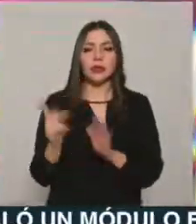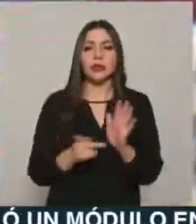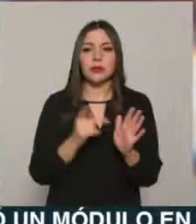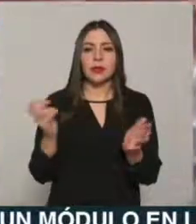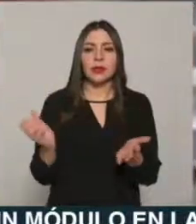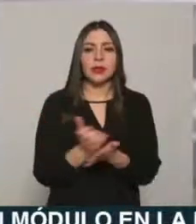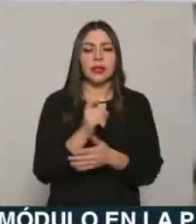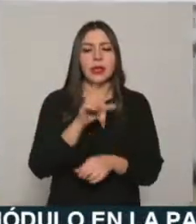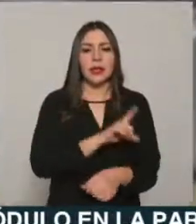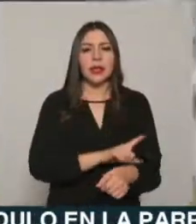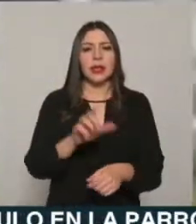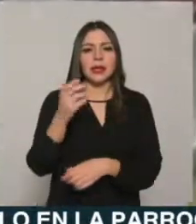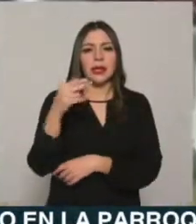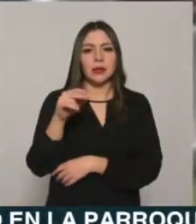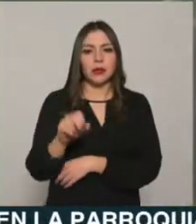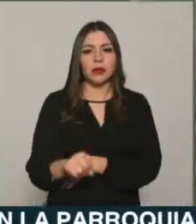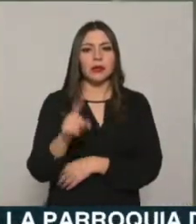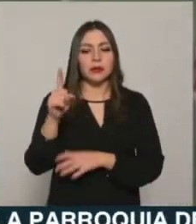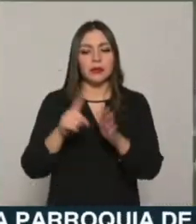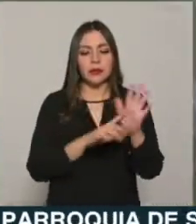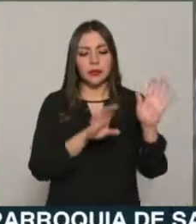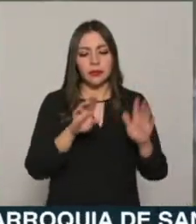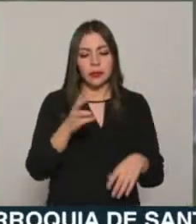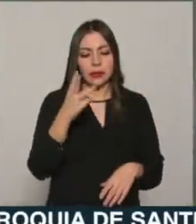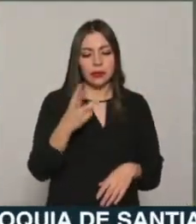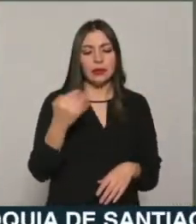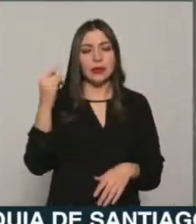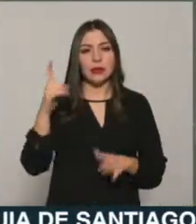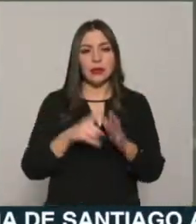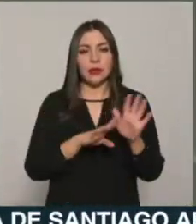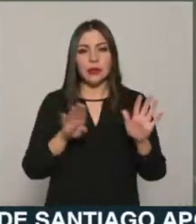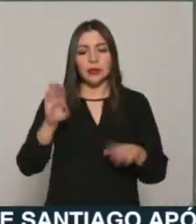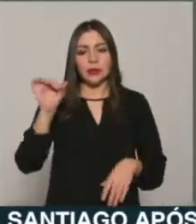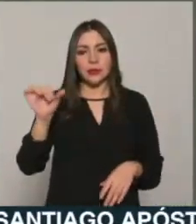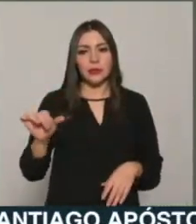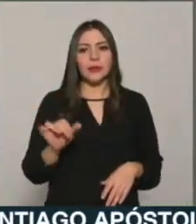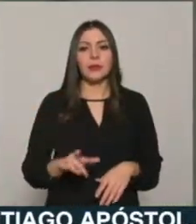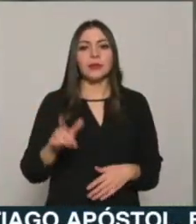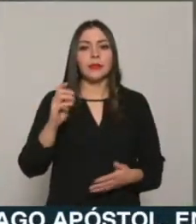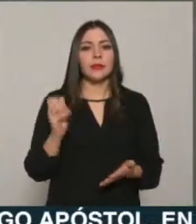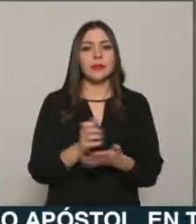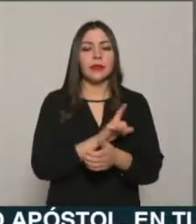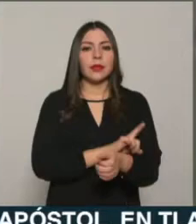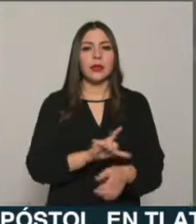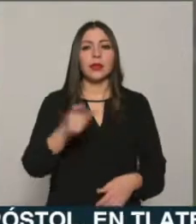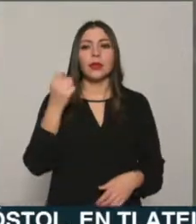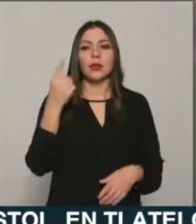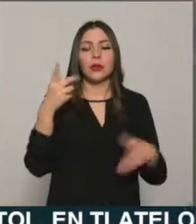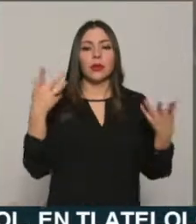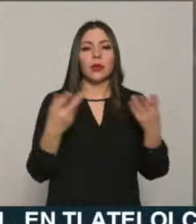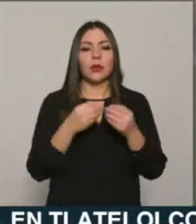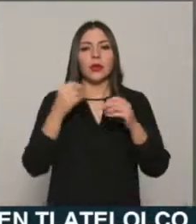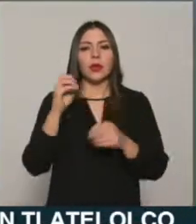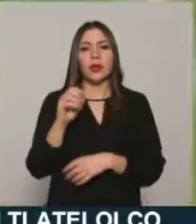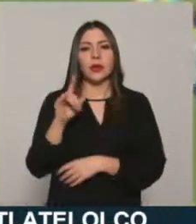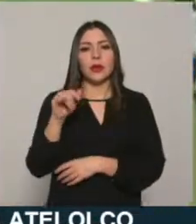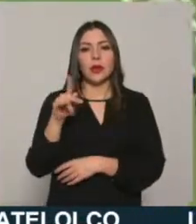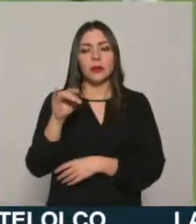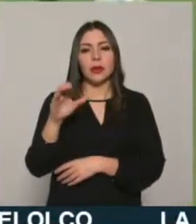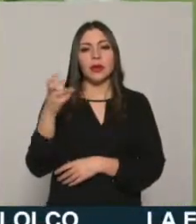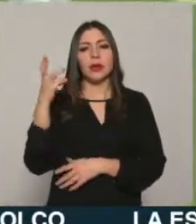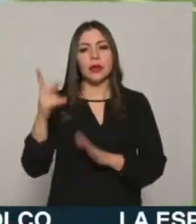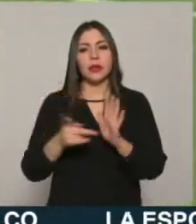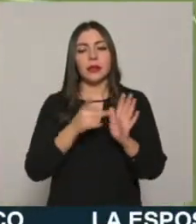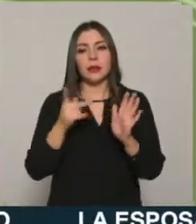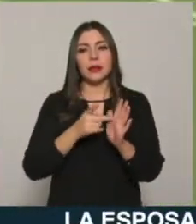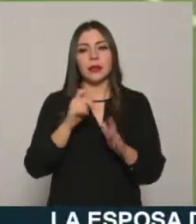en 1993 y 1996, campeón de Ligue 1 con el Olympique y en 3 ocasiones en la